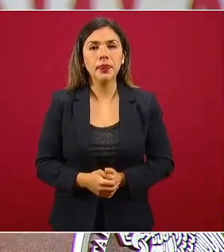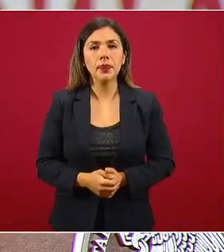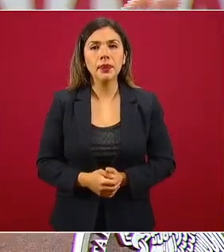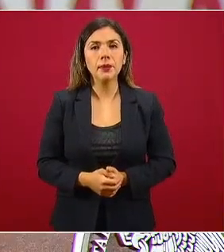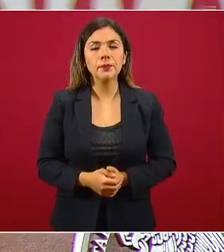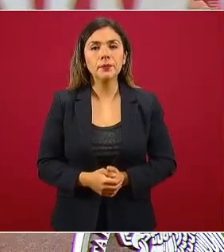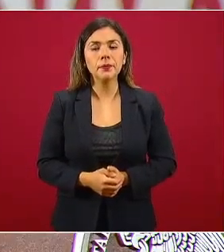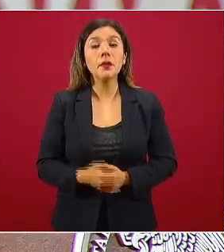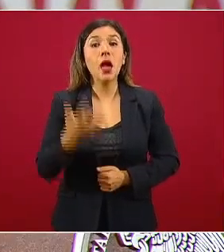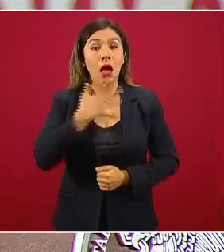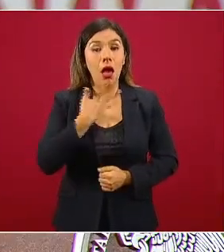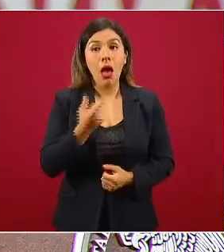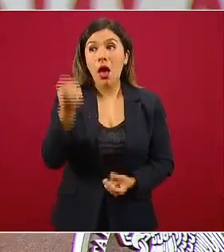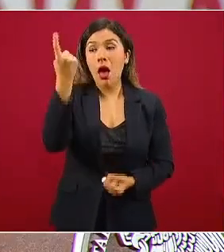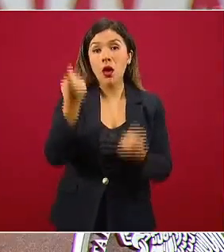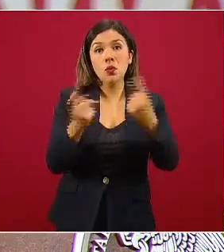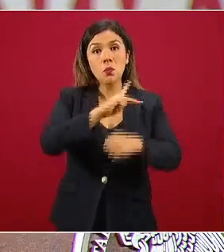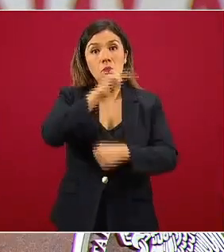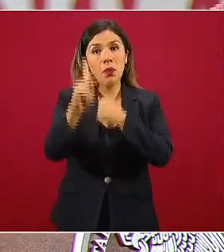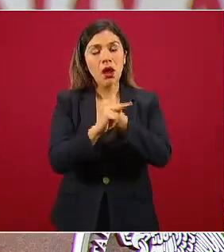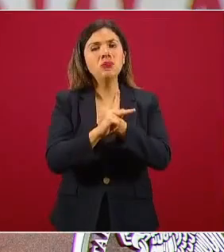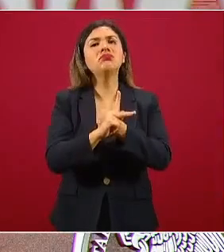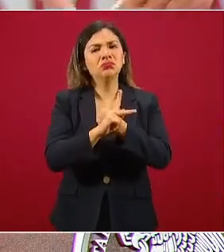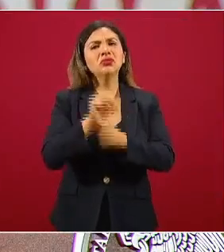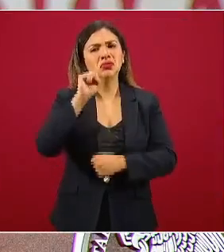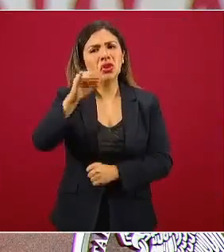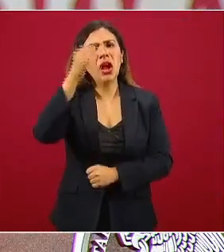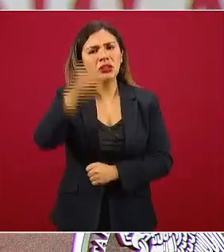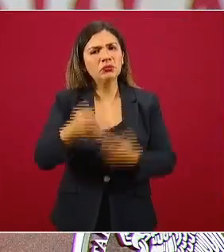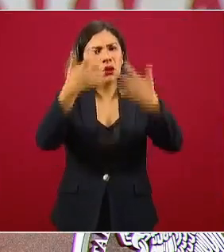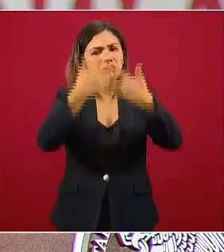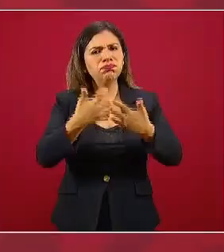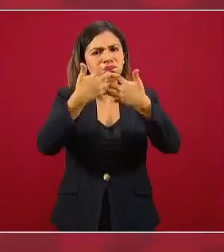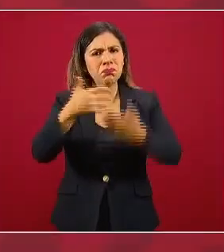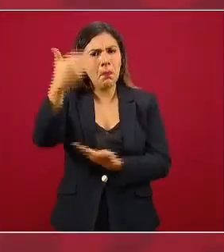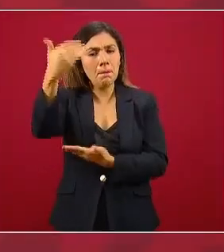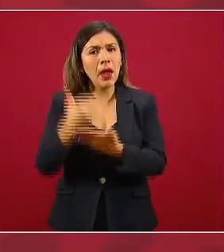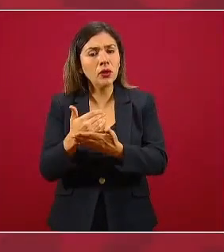porque hay países que se comprometieron a disminuir la producción y no lo hicieron.